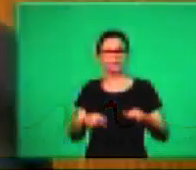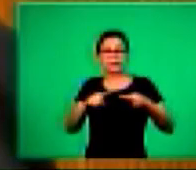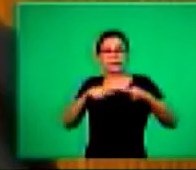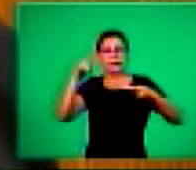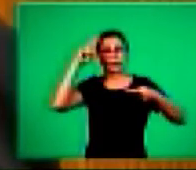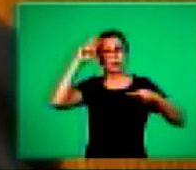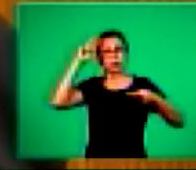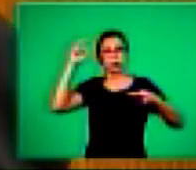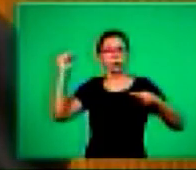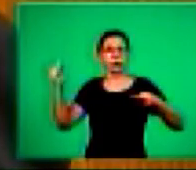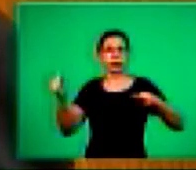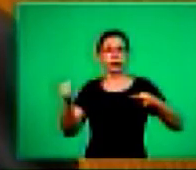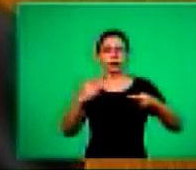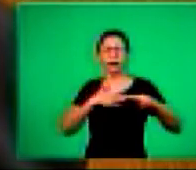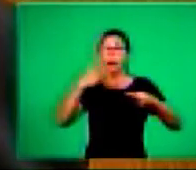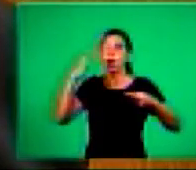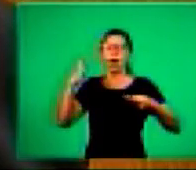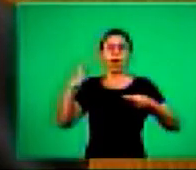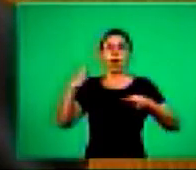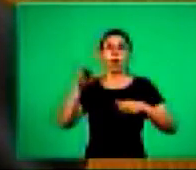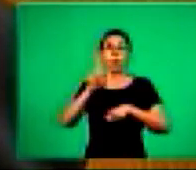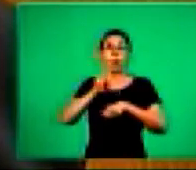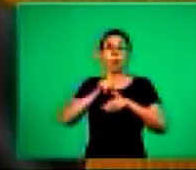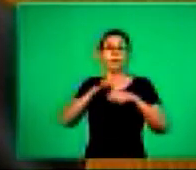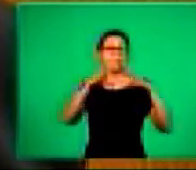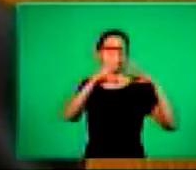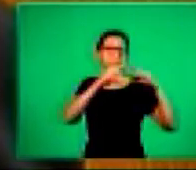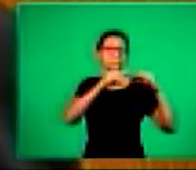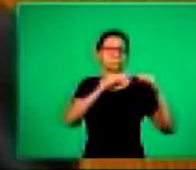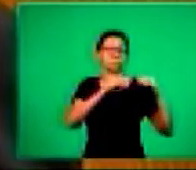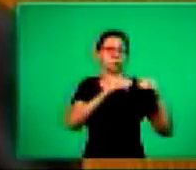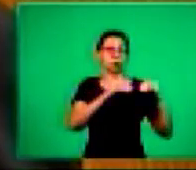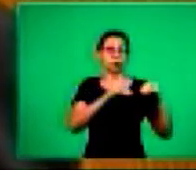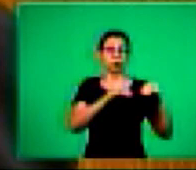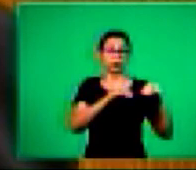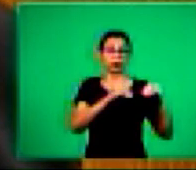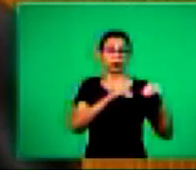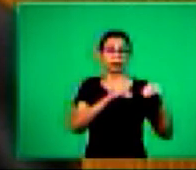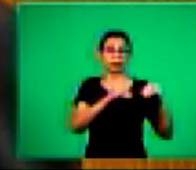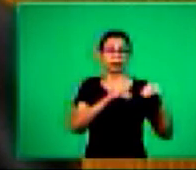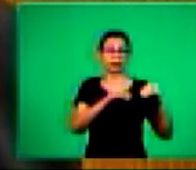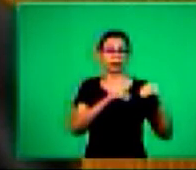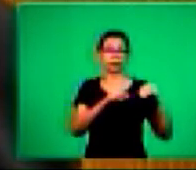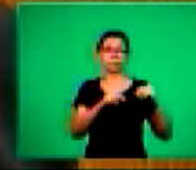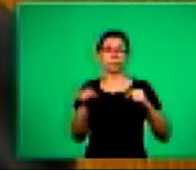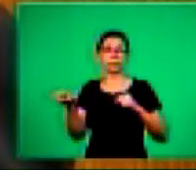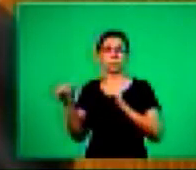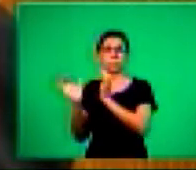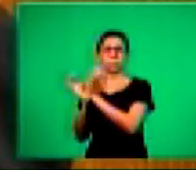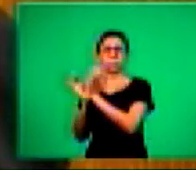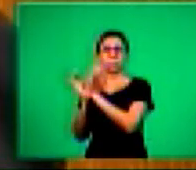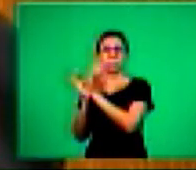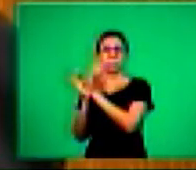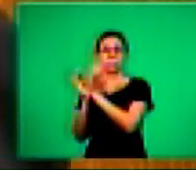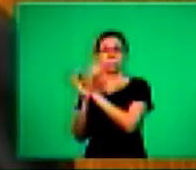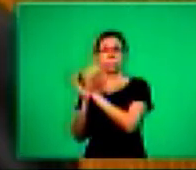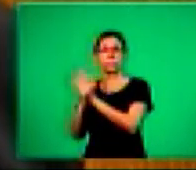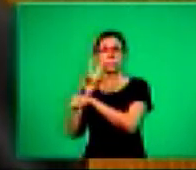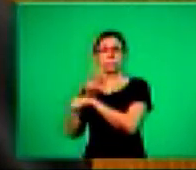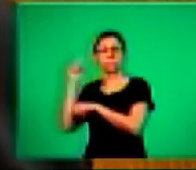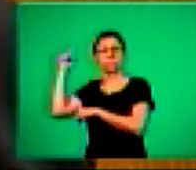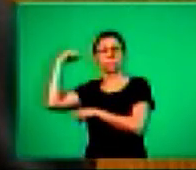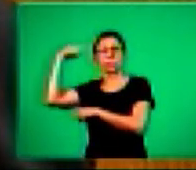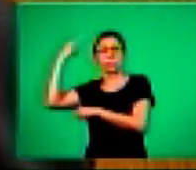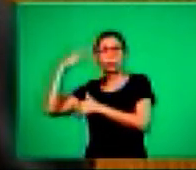con el horario de la noche por parte de las vírgenes de las 10 bits de las 5 vírgenes insensatas entonces del aspecto